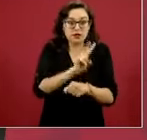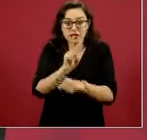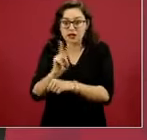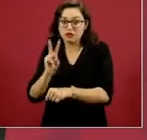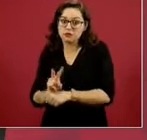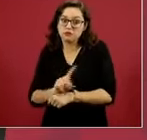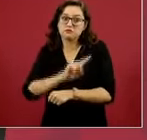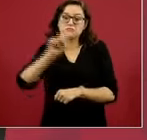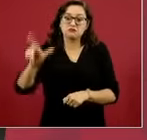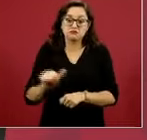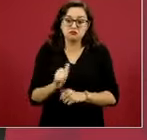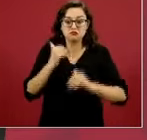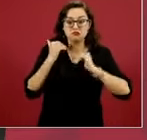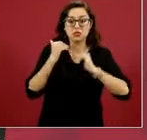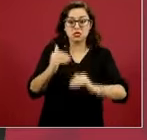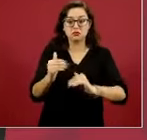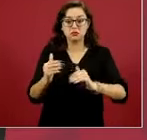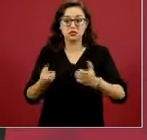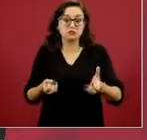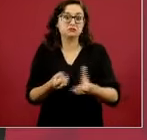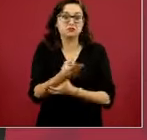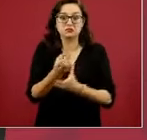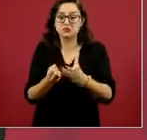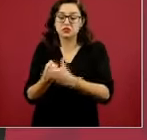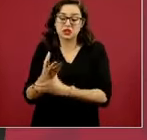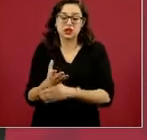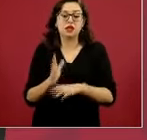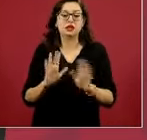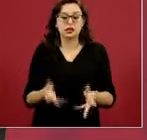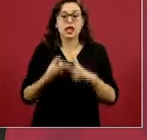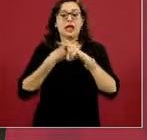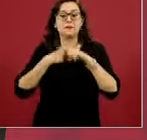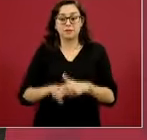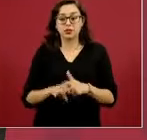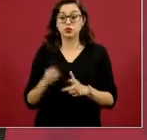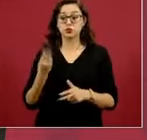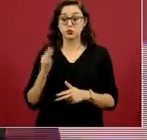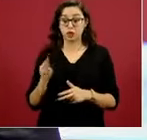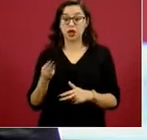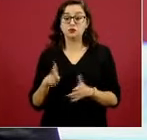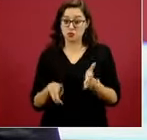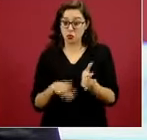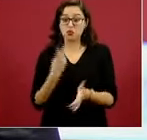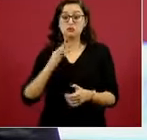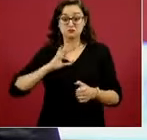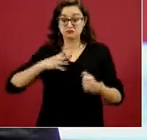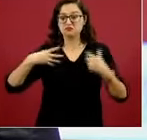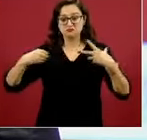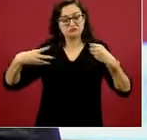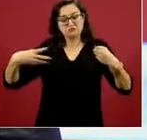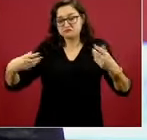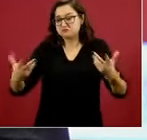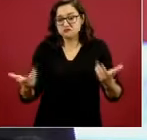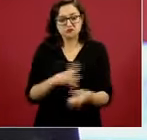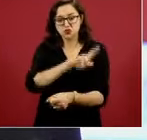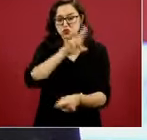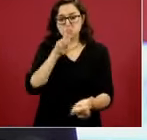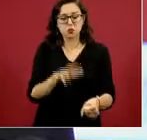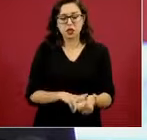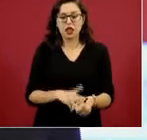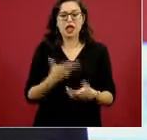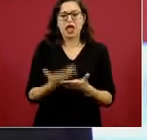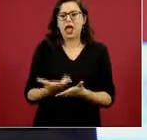requiere. Y se ha hecho ya desde mayo esta posibilidad de rebrote. Estamos viendo entidades federativas que antes